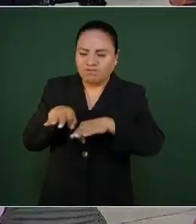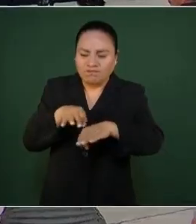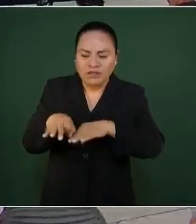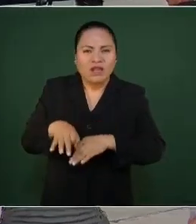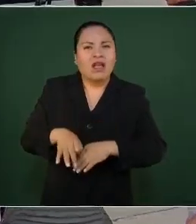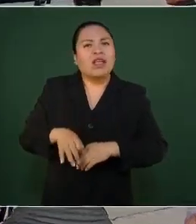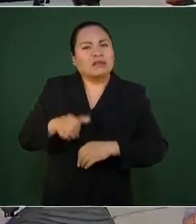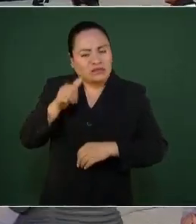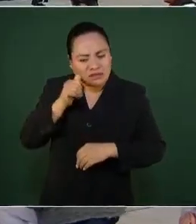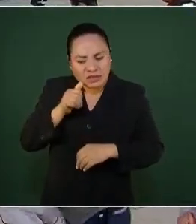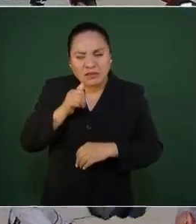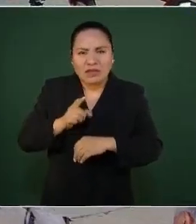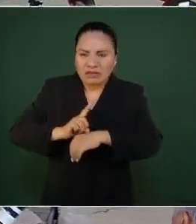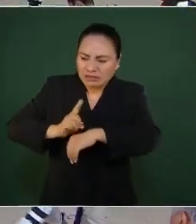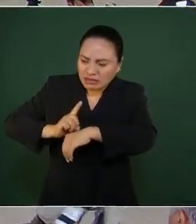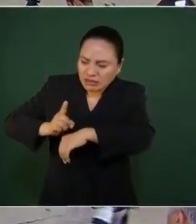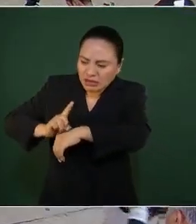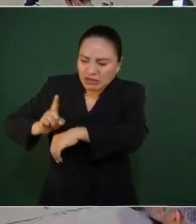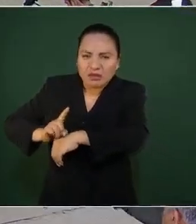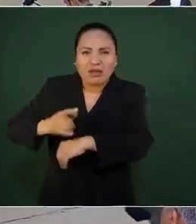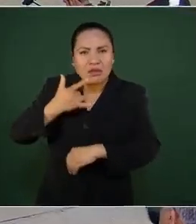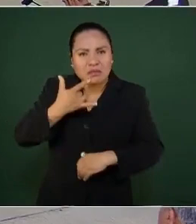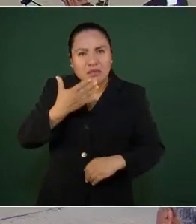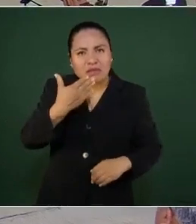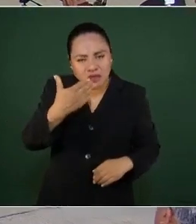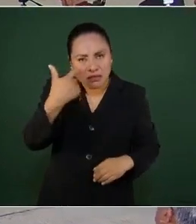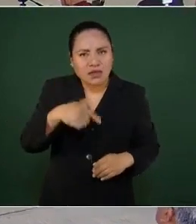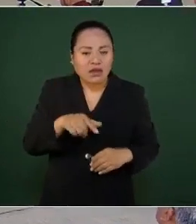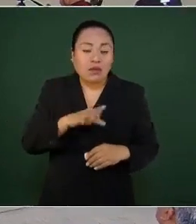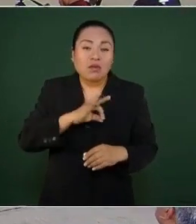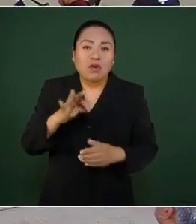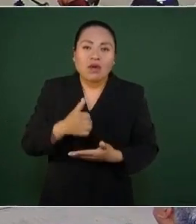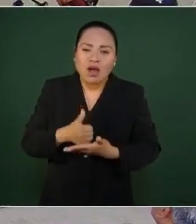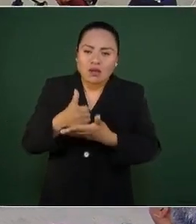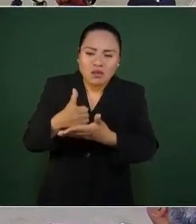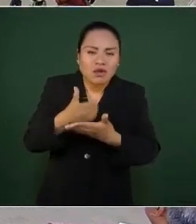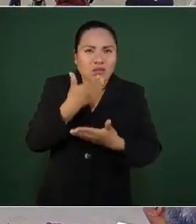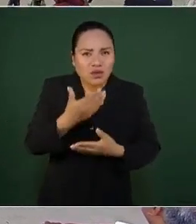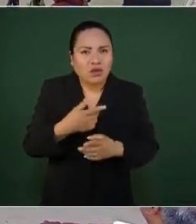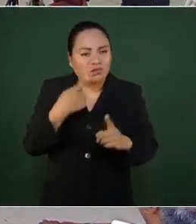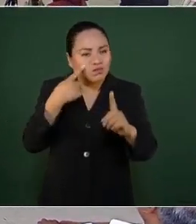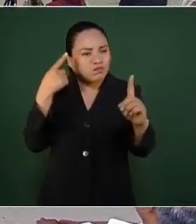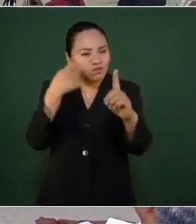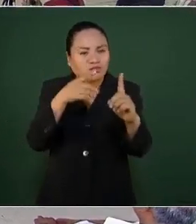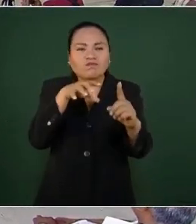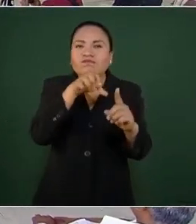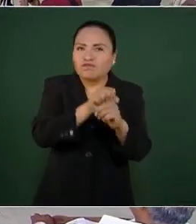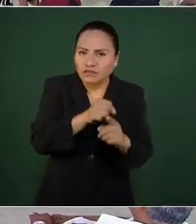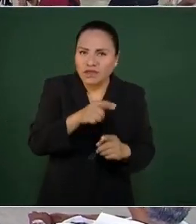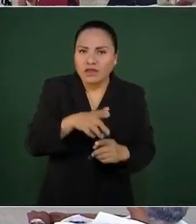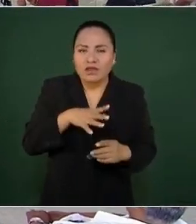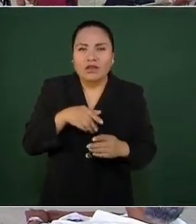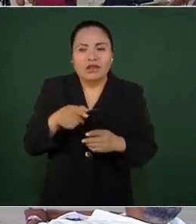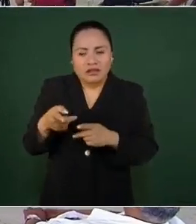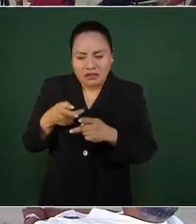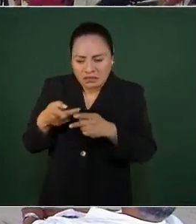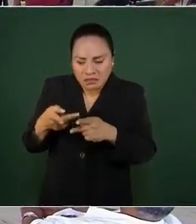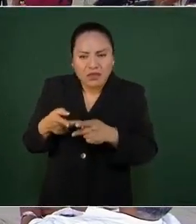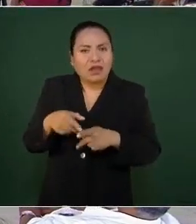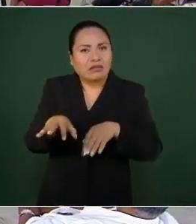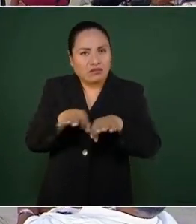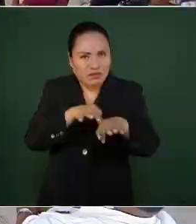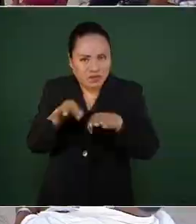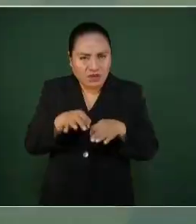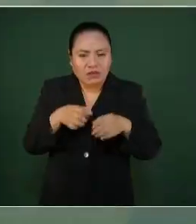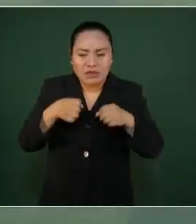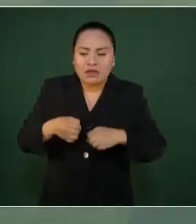días para contribuir al fortalecimiento y contribuir al logro de los objetivos de la Estrategia Nacional